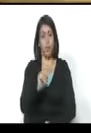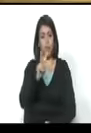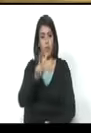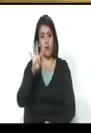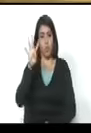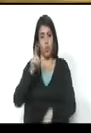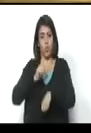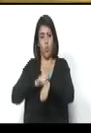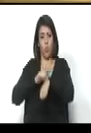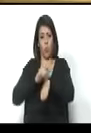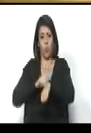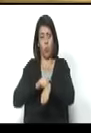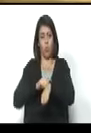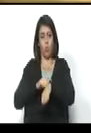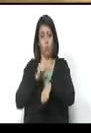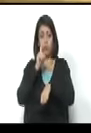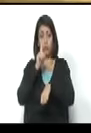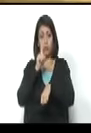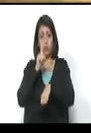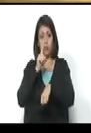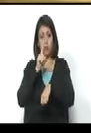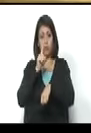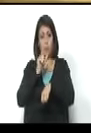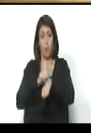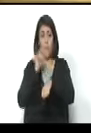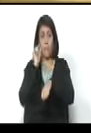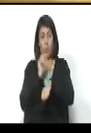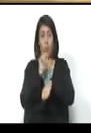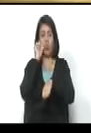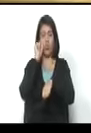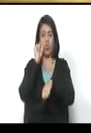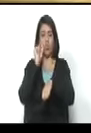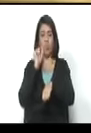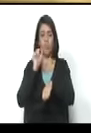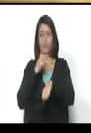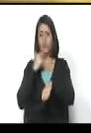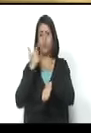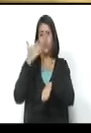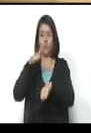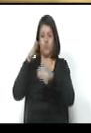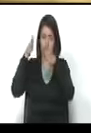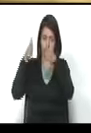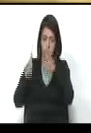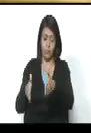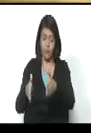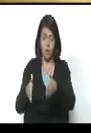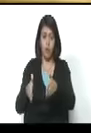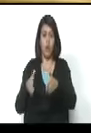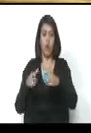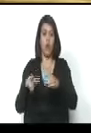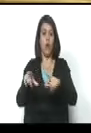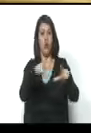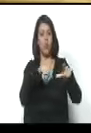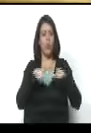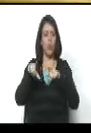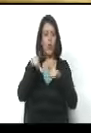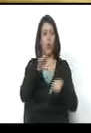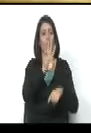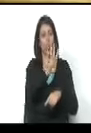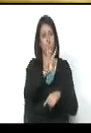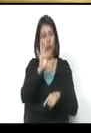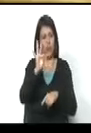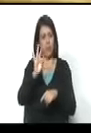4:24, estamos a un minuto de la hora exacta de la siembra de nuestro comandante. Ya están los actos en el cuartel de la